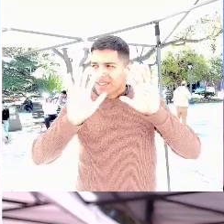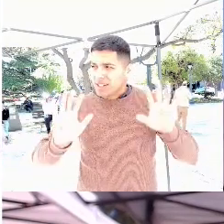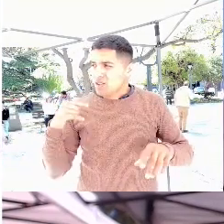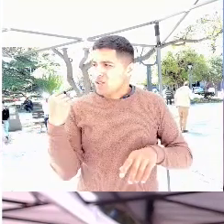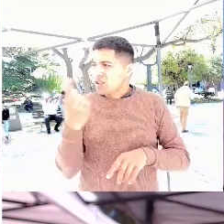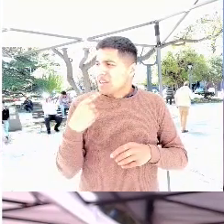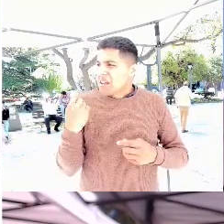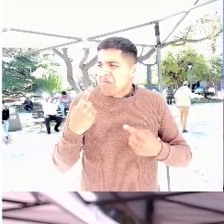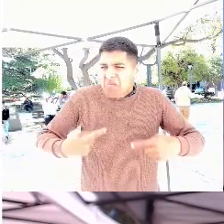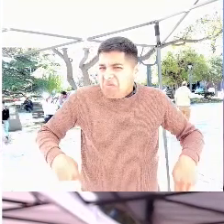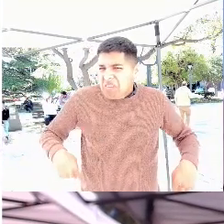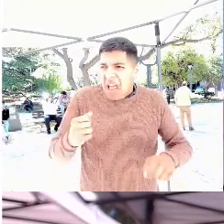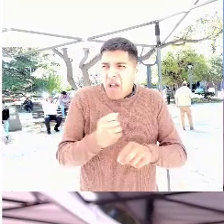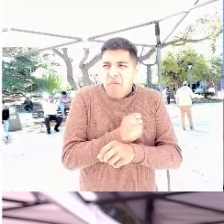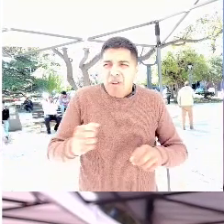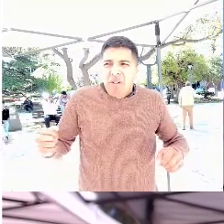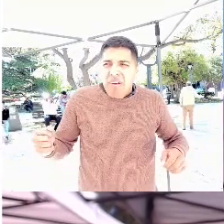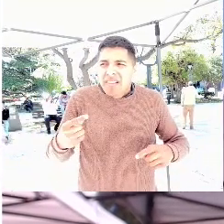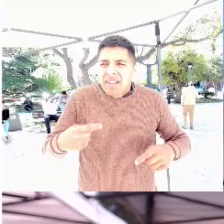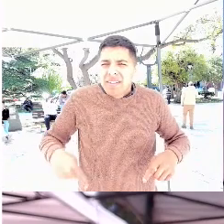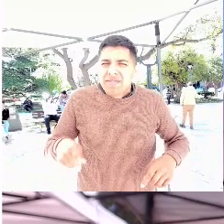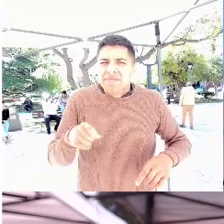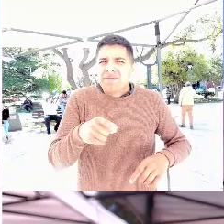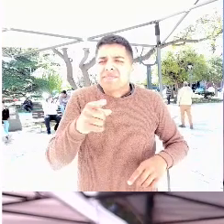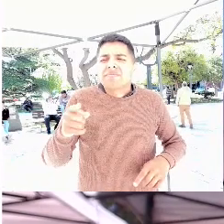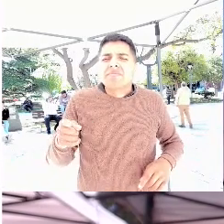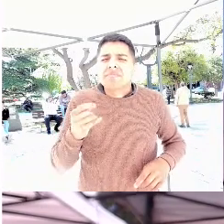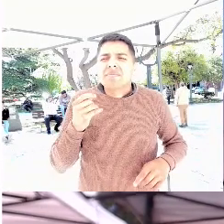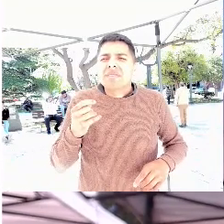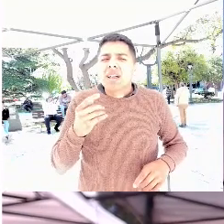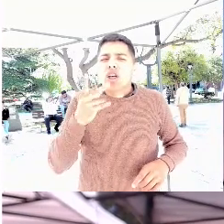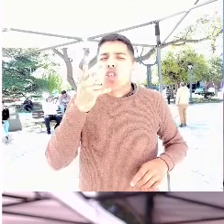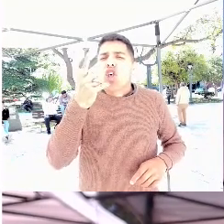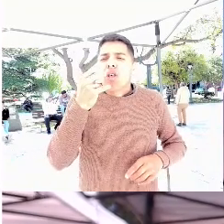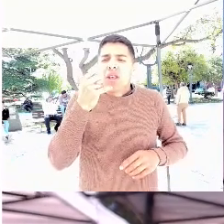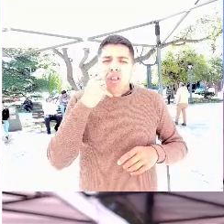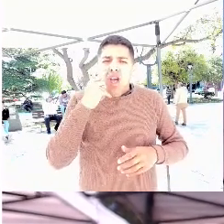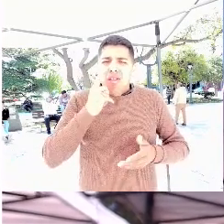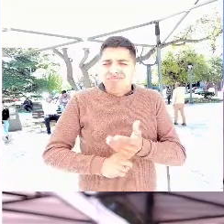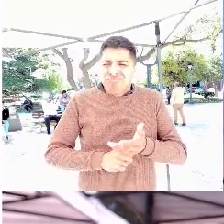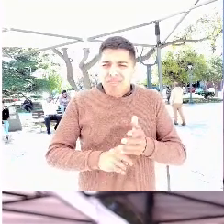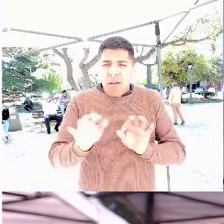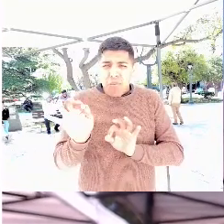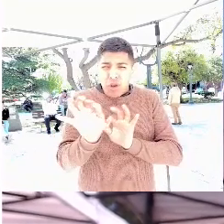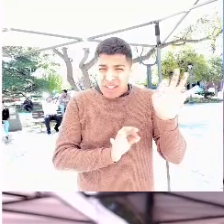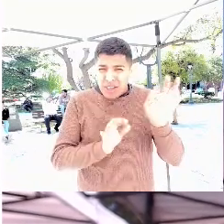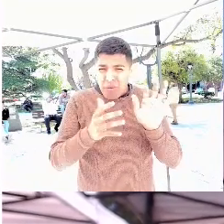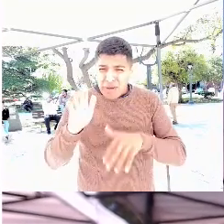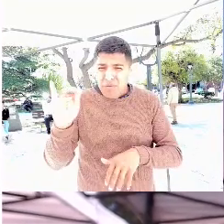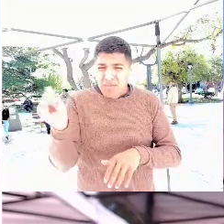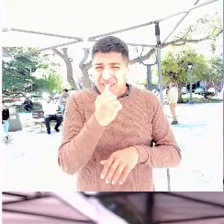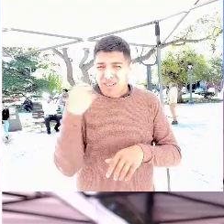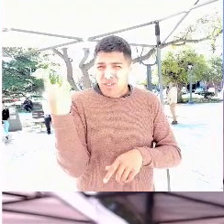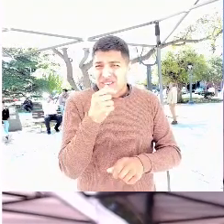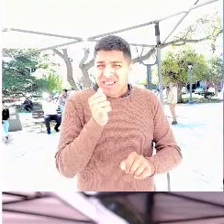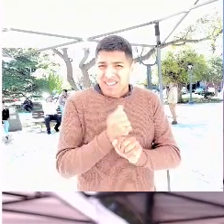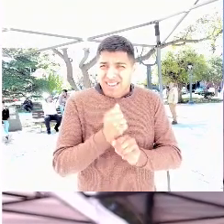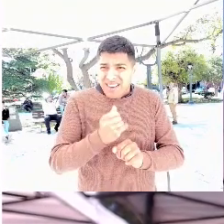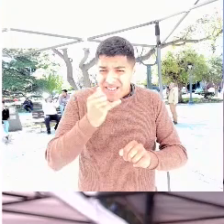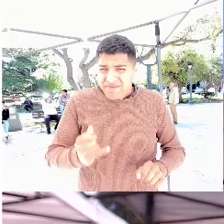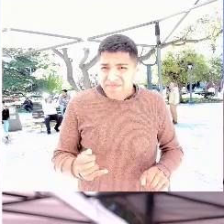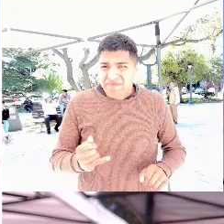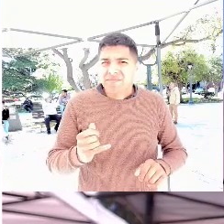de transitar, aprobar y por qué decimos que es son las ordenanzas más importantes que nos toca transitar y